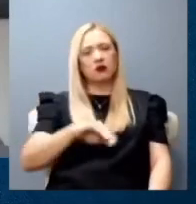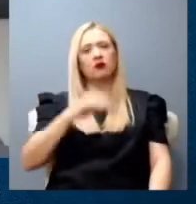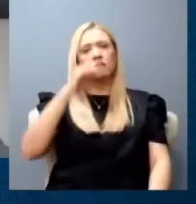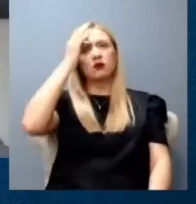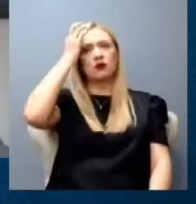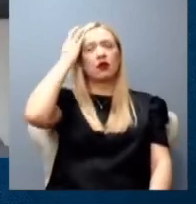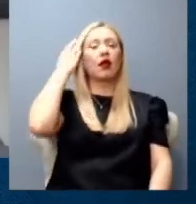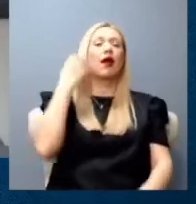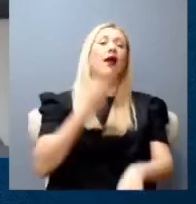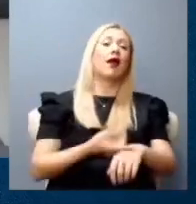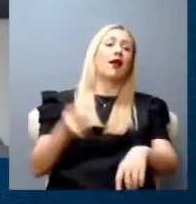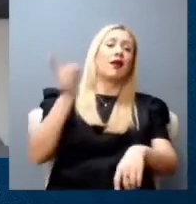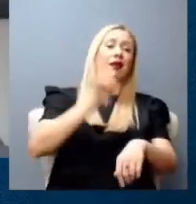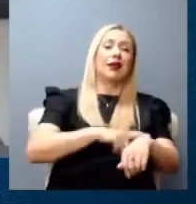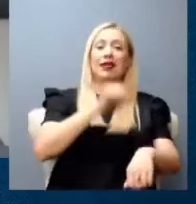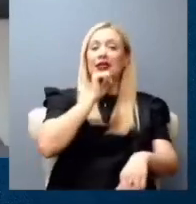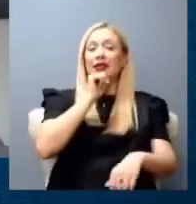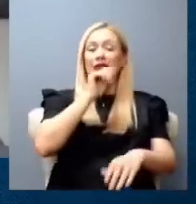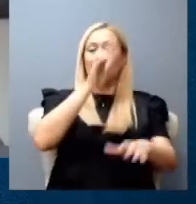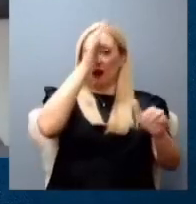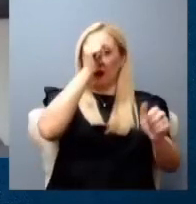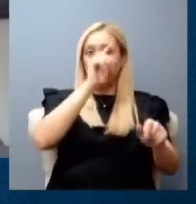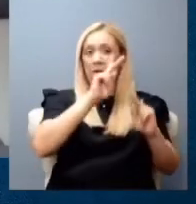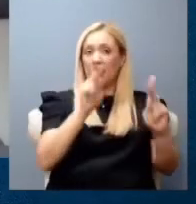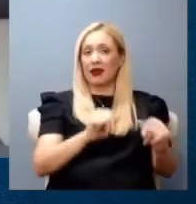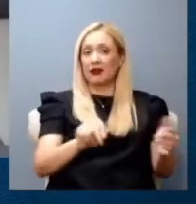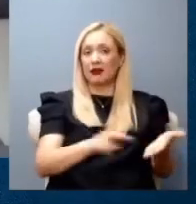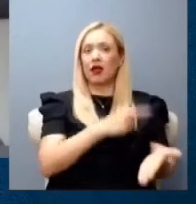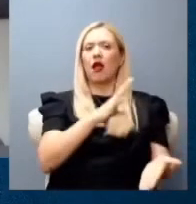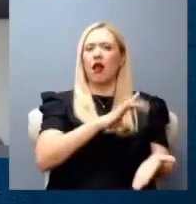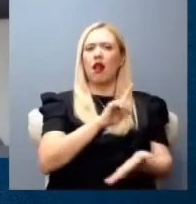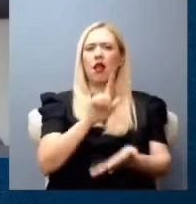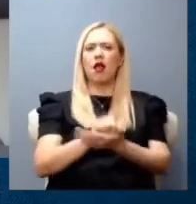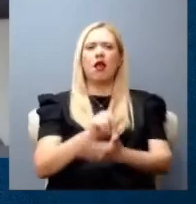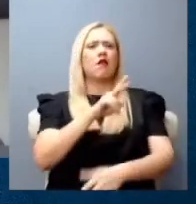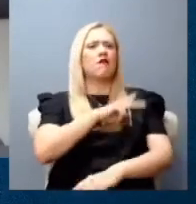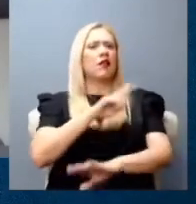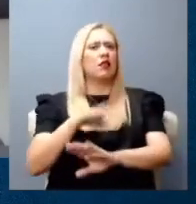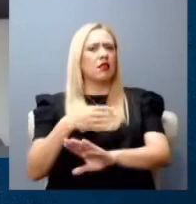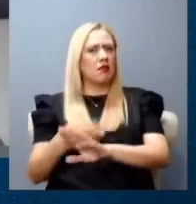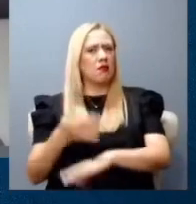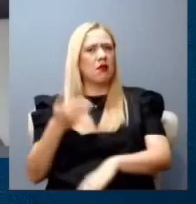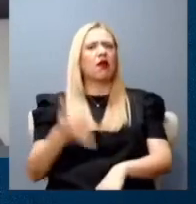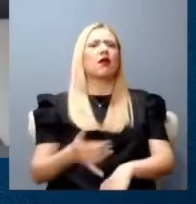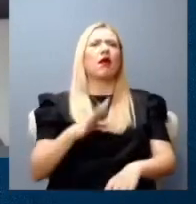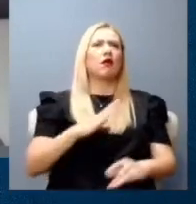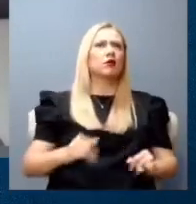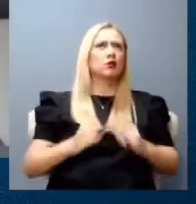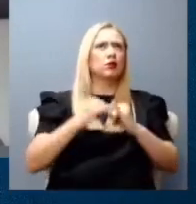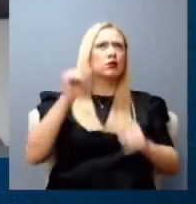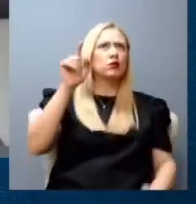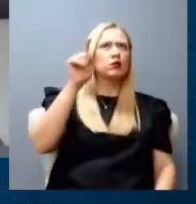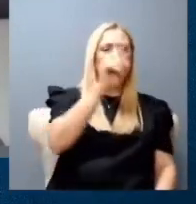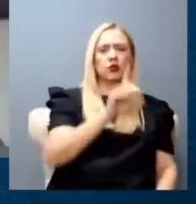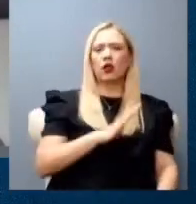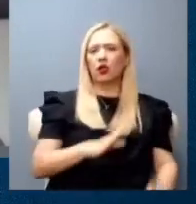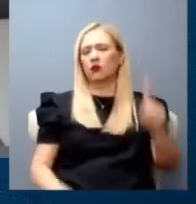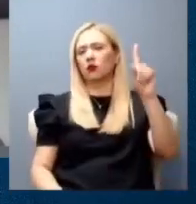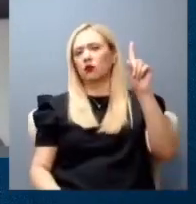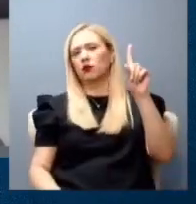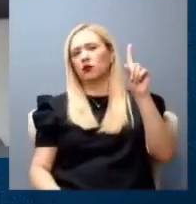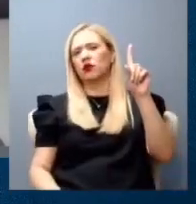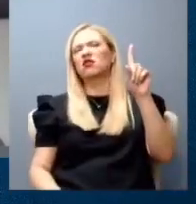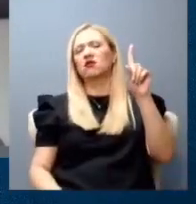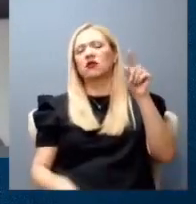previo al acuerdo de paz una ley de víctimas y una serie de instituciones, y especialmente una que es la Unidad para